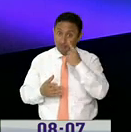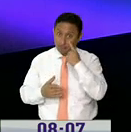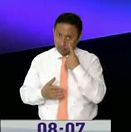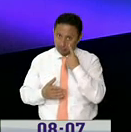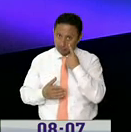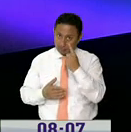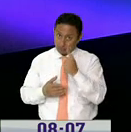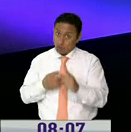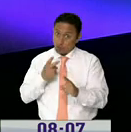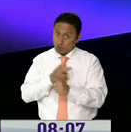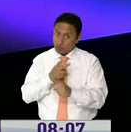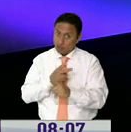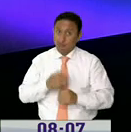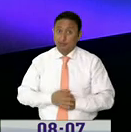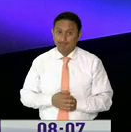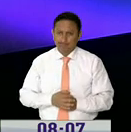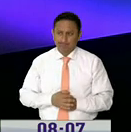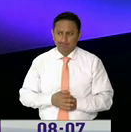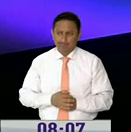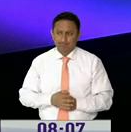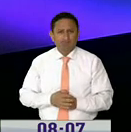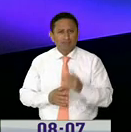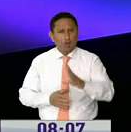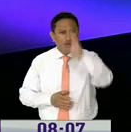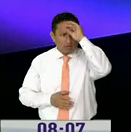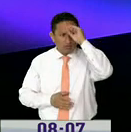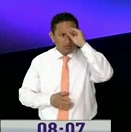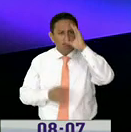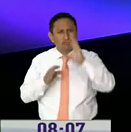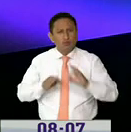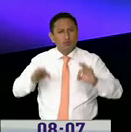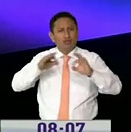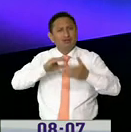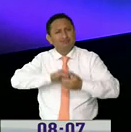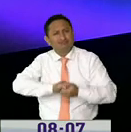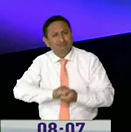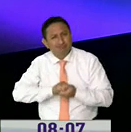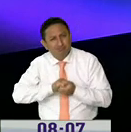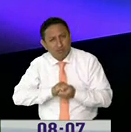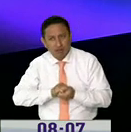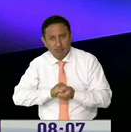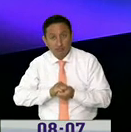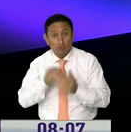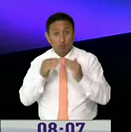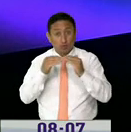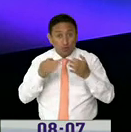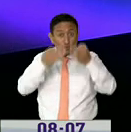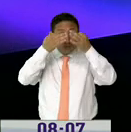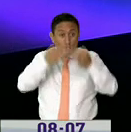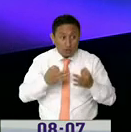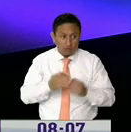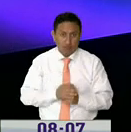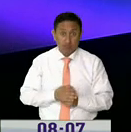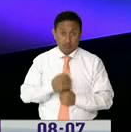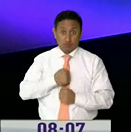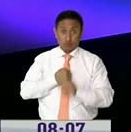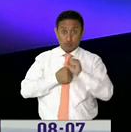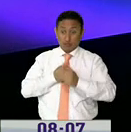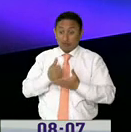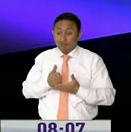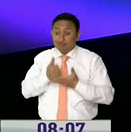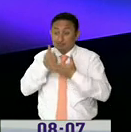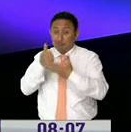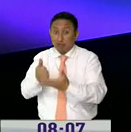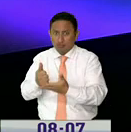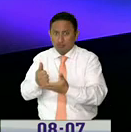ojo con el tema. Así que aprendamos a ser más solidarios, aprendamos a ser más justos, más equilibrados. El que puede dar, el que